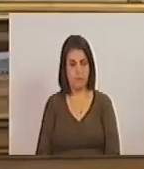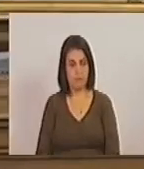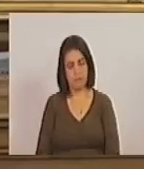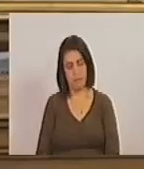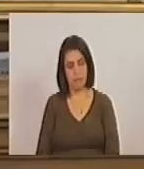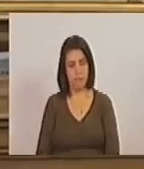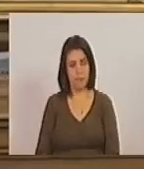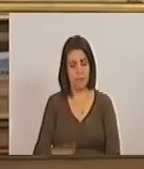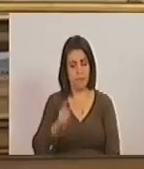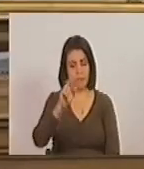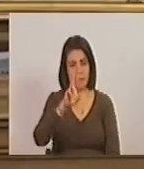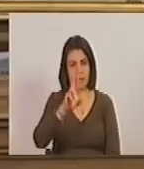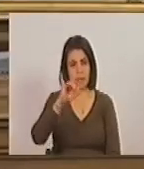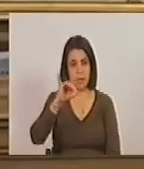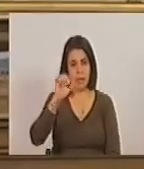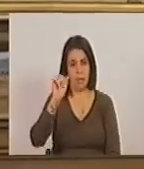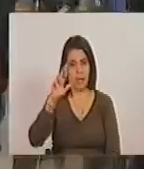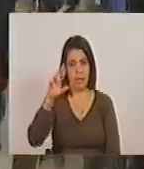diputado Ricardo Ríos.